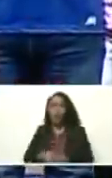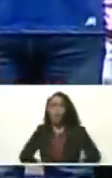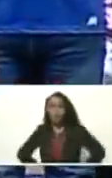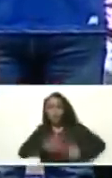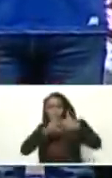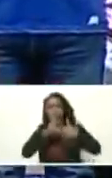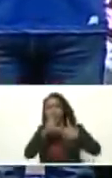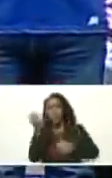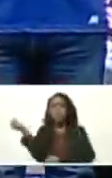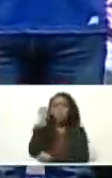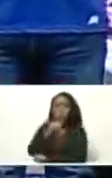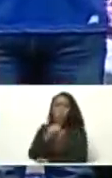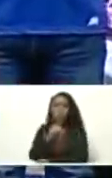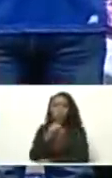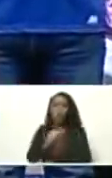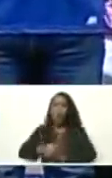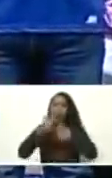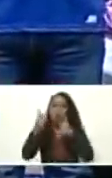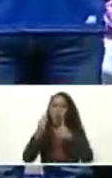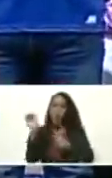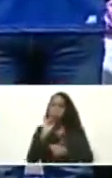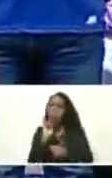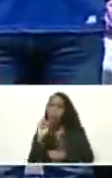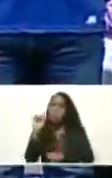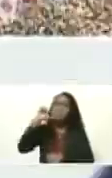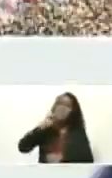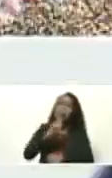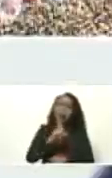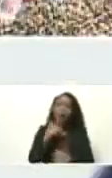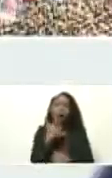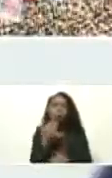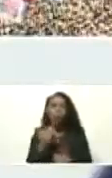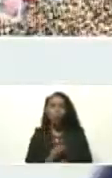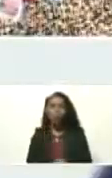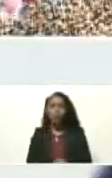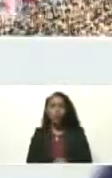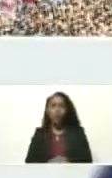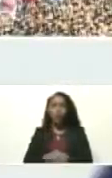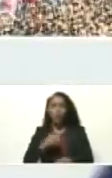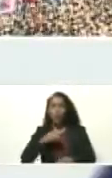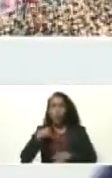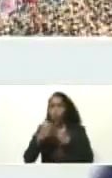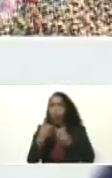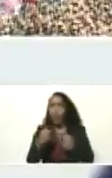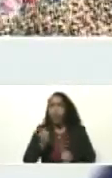derrotar, por las buenas o por las malas, como nos toque.